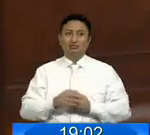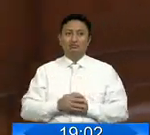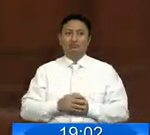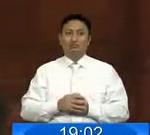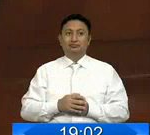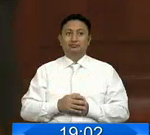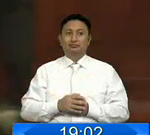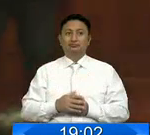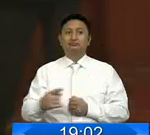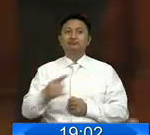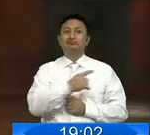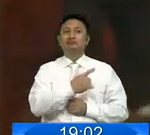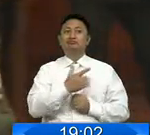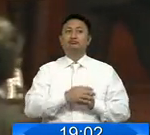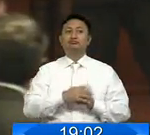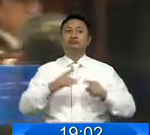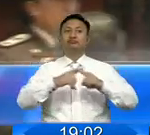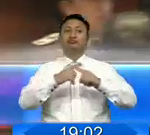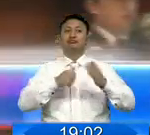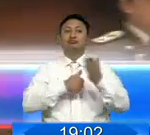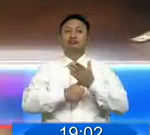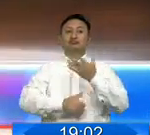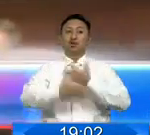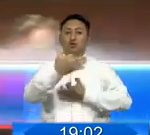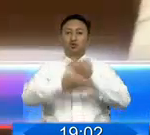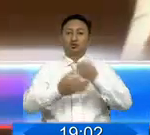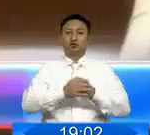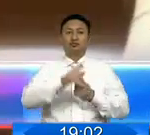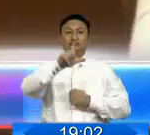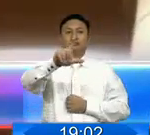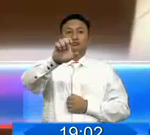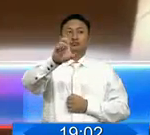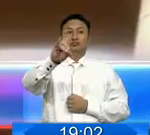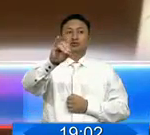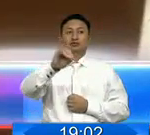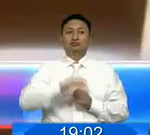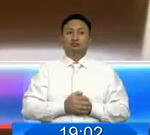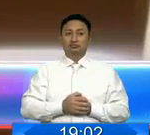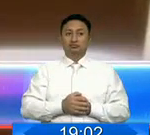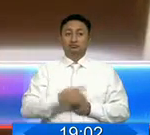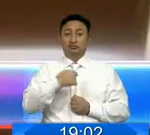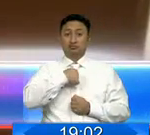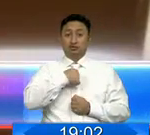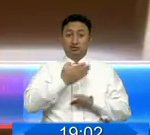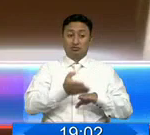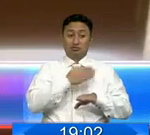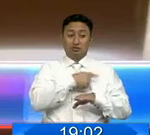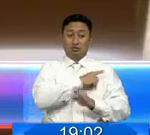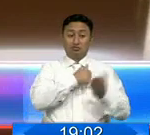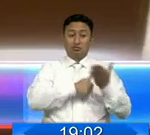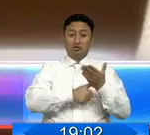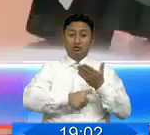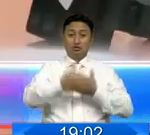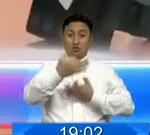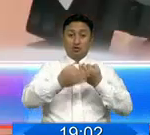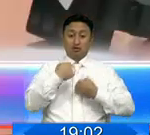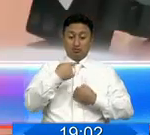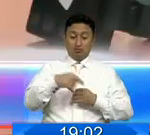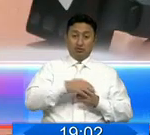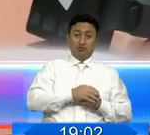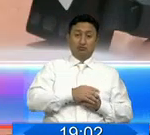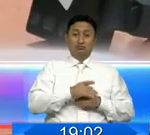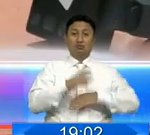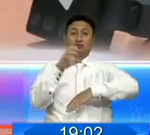La primera en comparecer fue la exministra de Justicia, Lady Zúñiga, quien ante el Pleno afirmó que mientras estuvo al frente de esta cartera de Estado, el sistema de